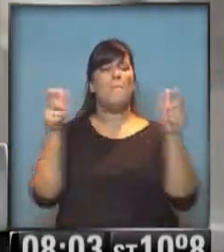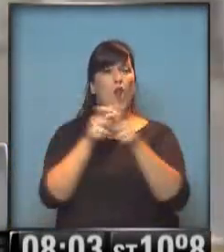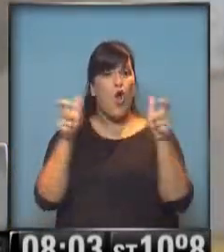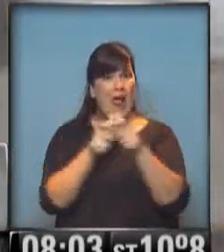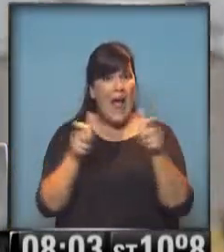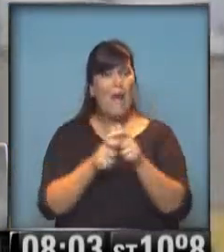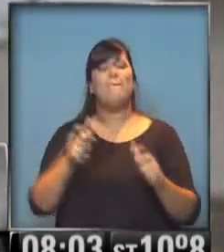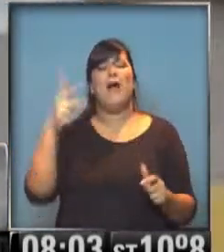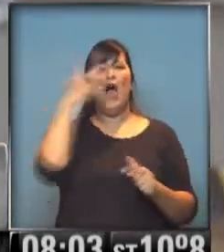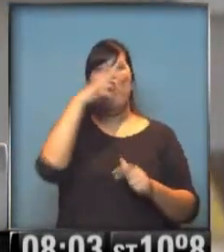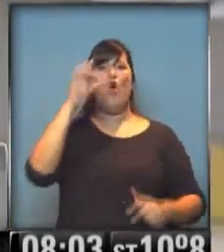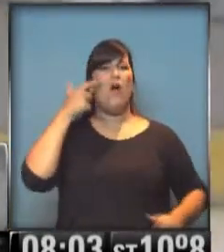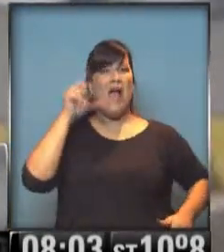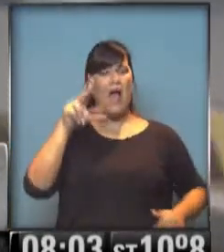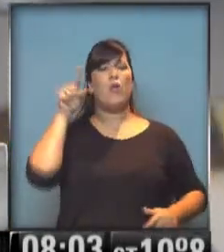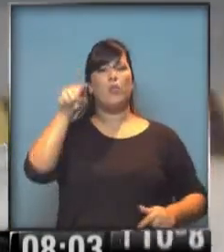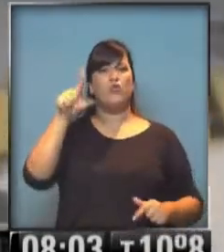punto gov.ar